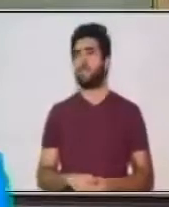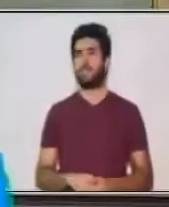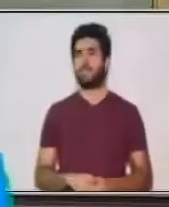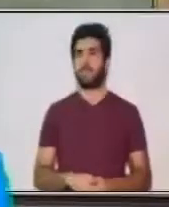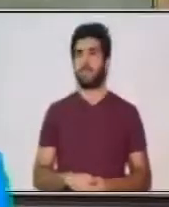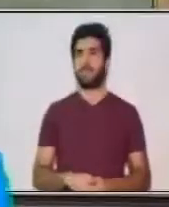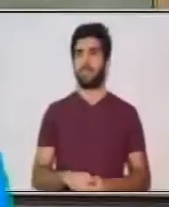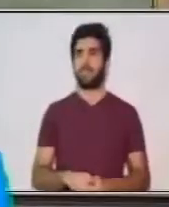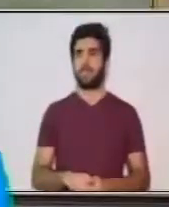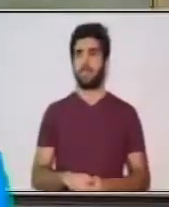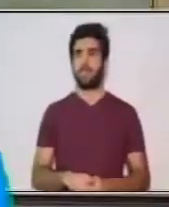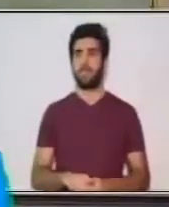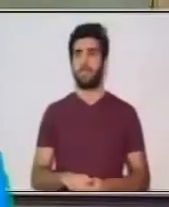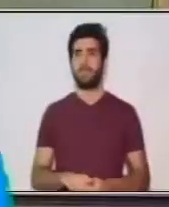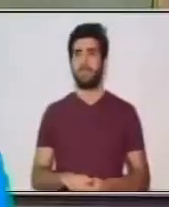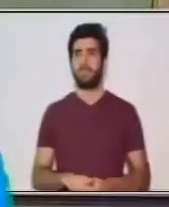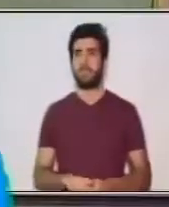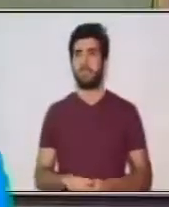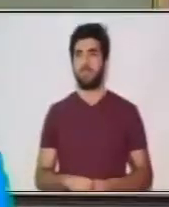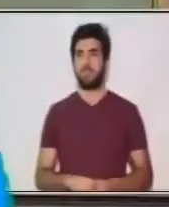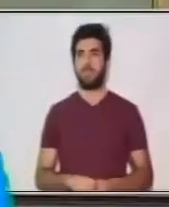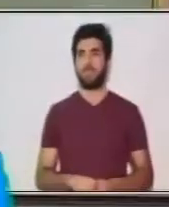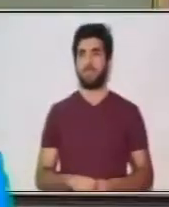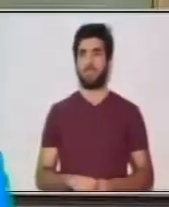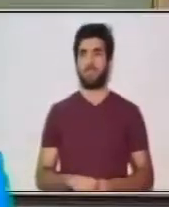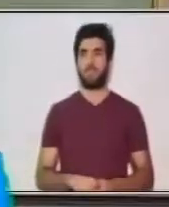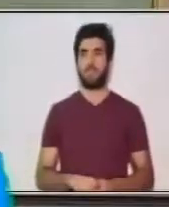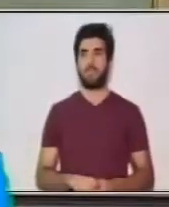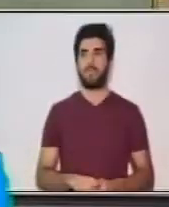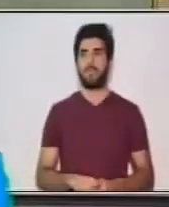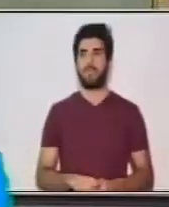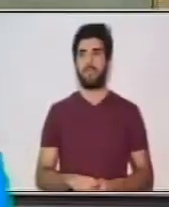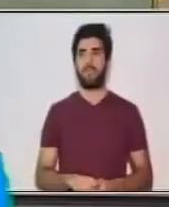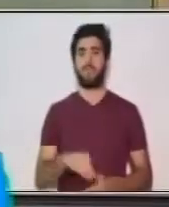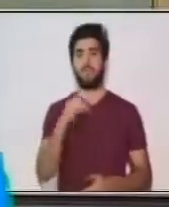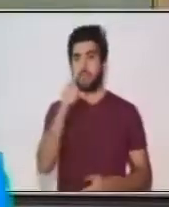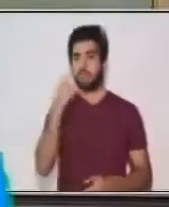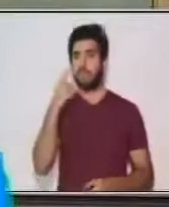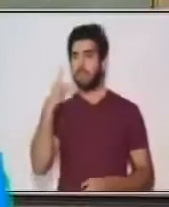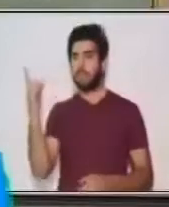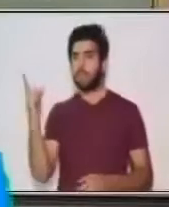11, así es. Como aquí está aumentando, ¿cuál tocaría acá?